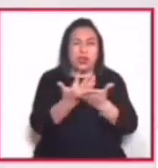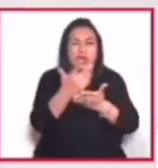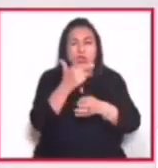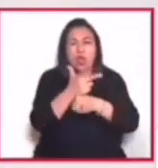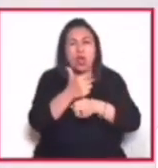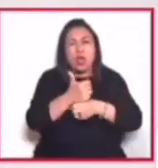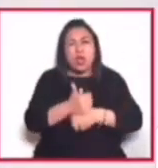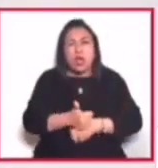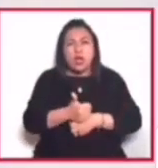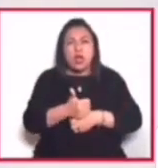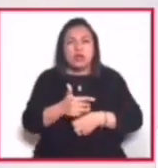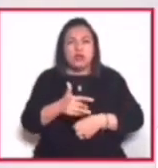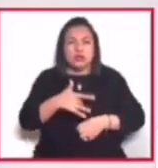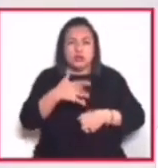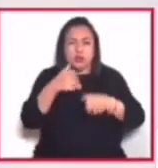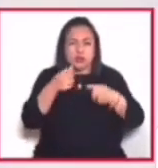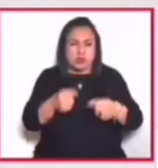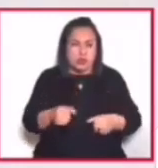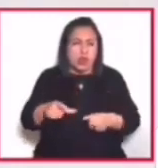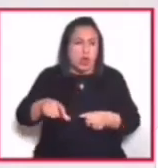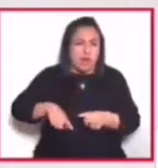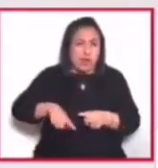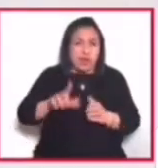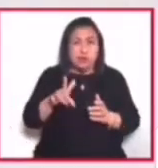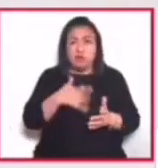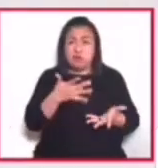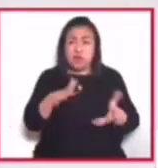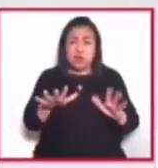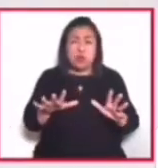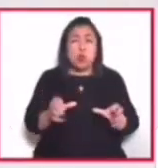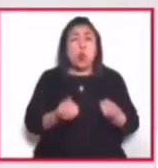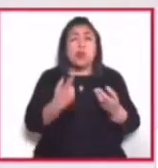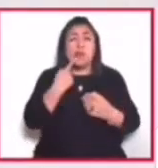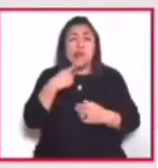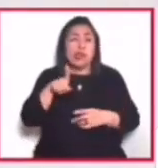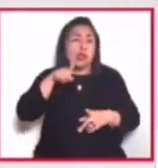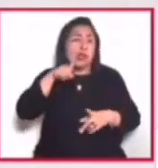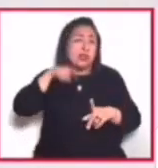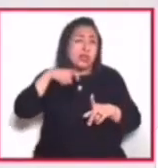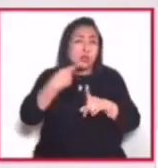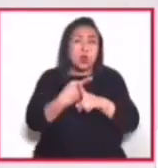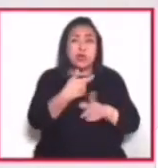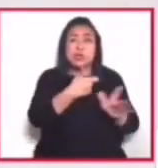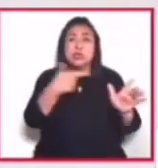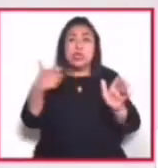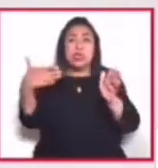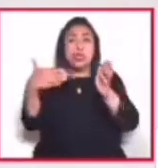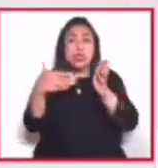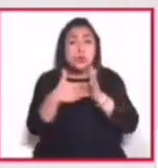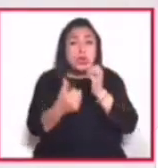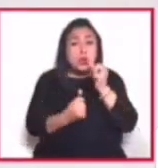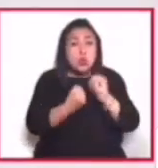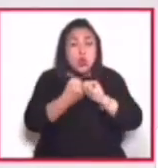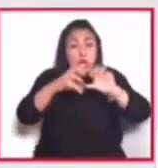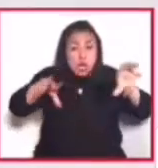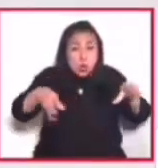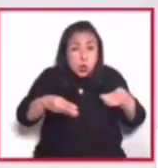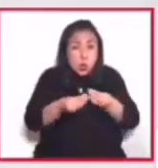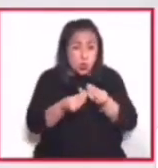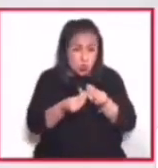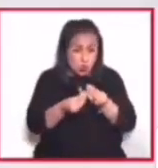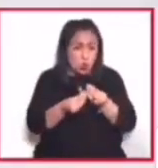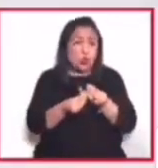sobre Seguridad Pública estima que la cantidad de delitos sexuales es de 600.000 por año. Si